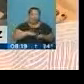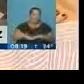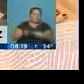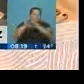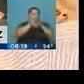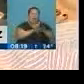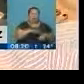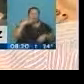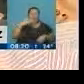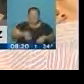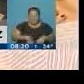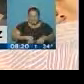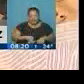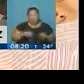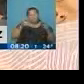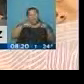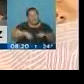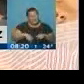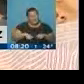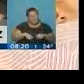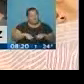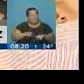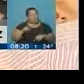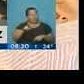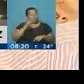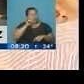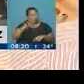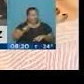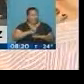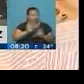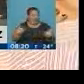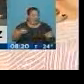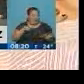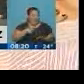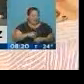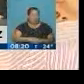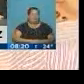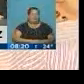en la toma de decisiones. En este caso no ha sido correcta